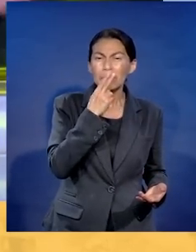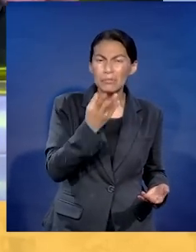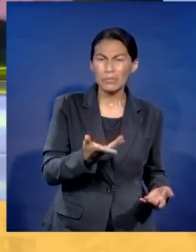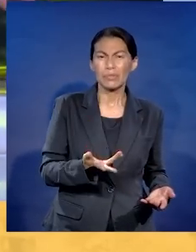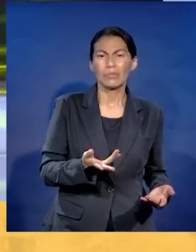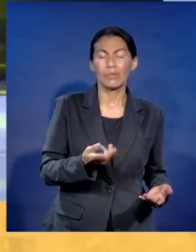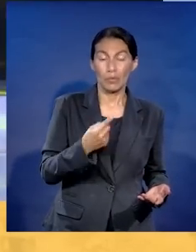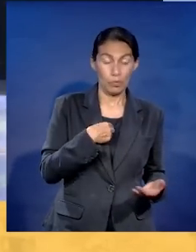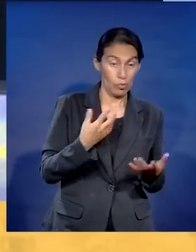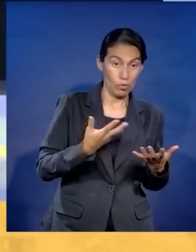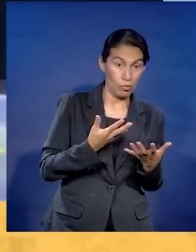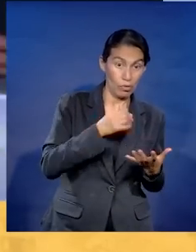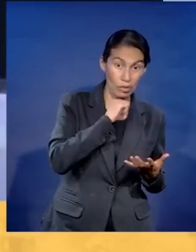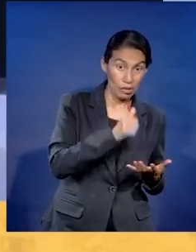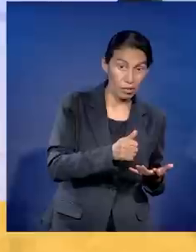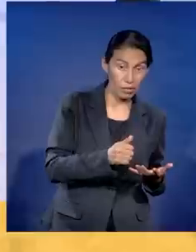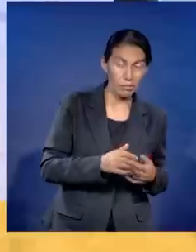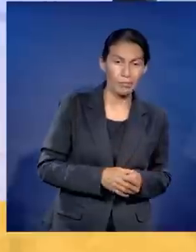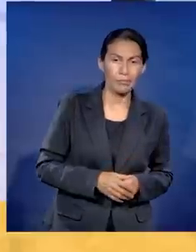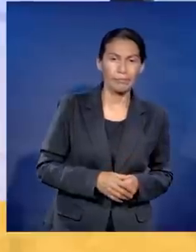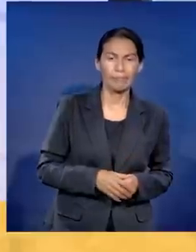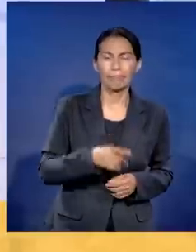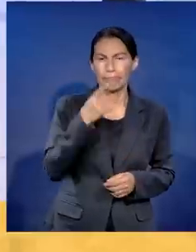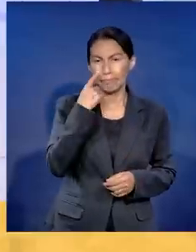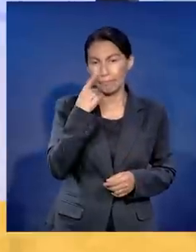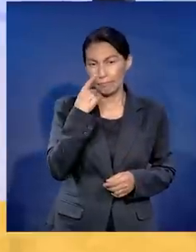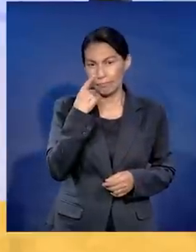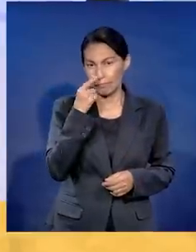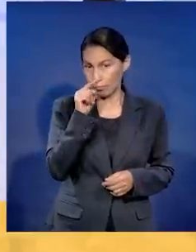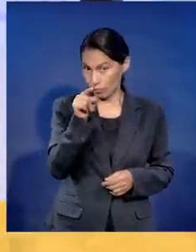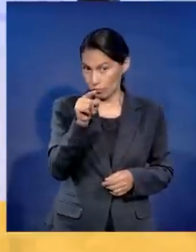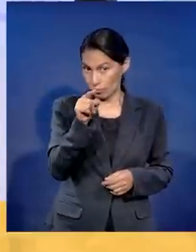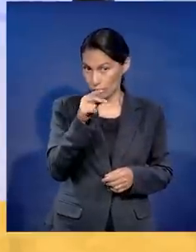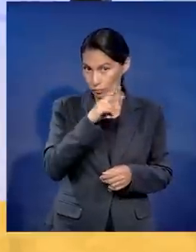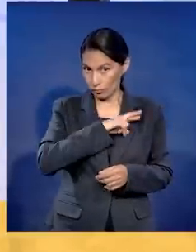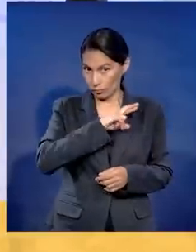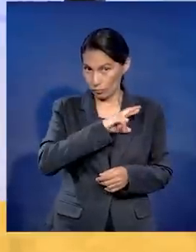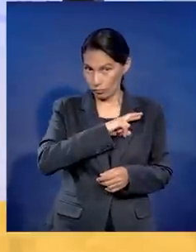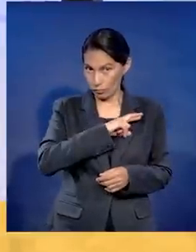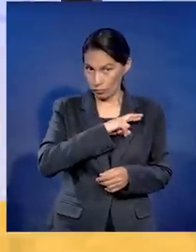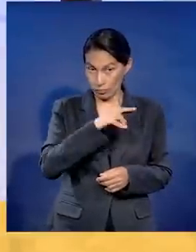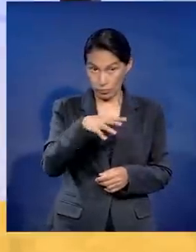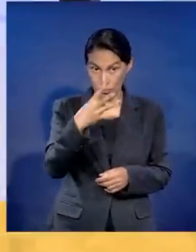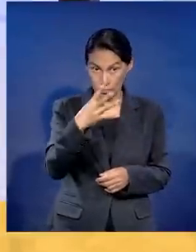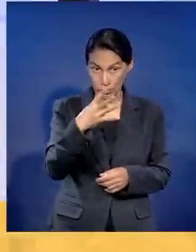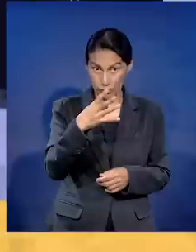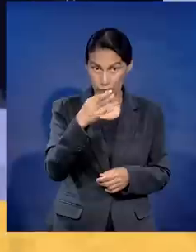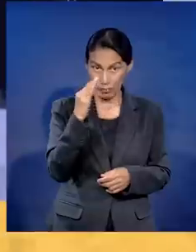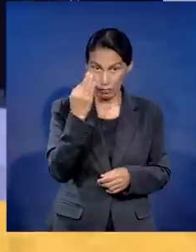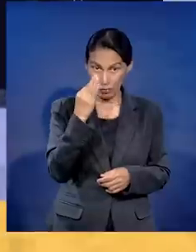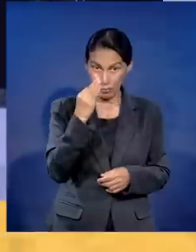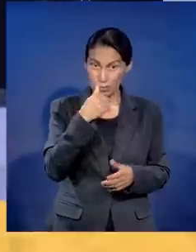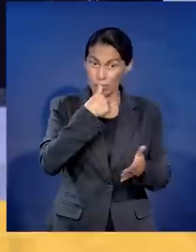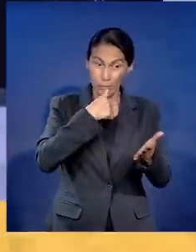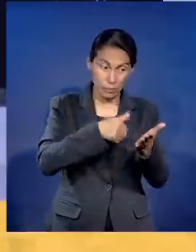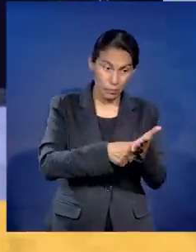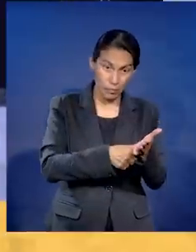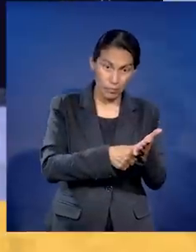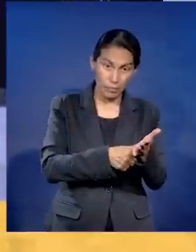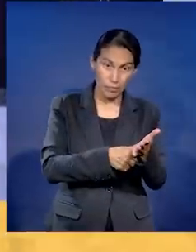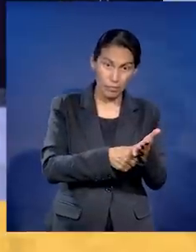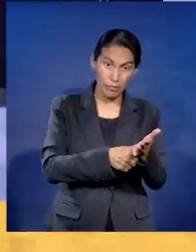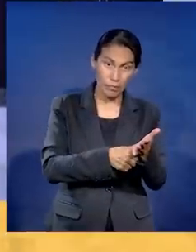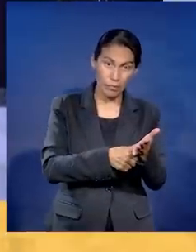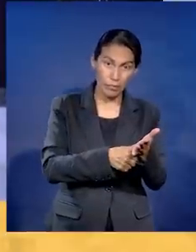¿De qué sirve la teoría si no la aplico? Te voy a decir algo, querido joven que estás soltero. A ti que compras